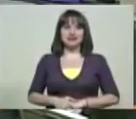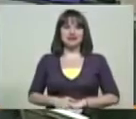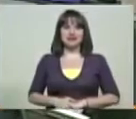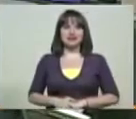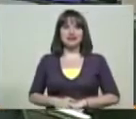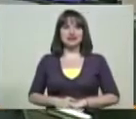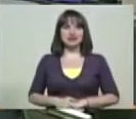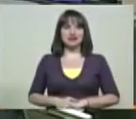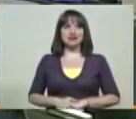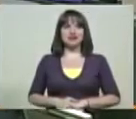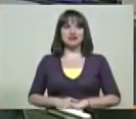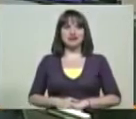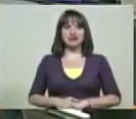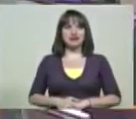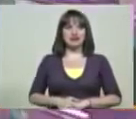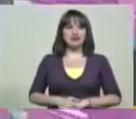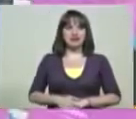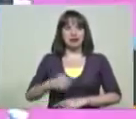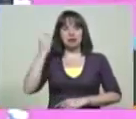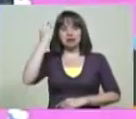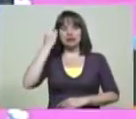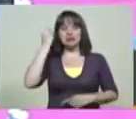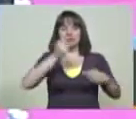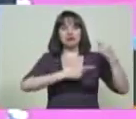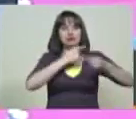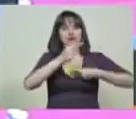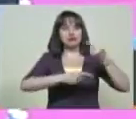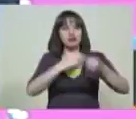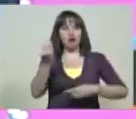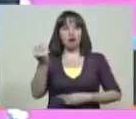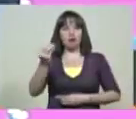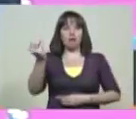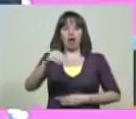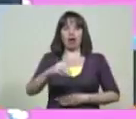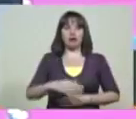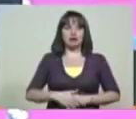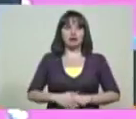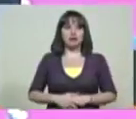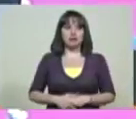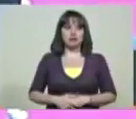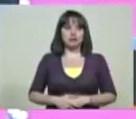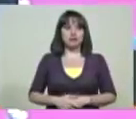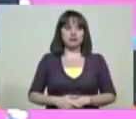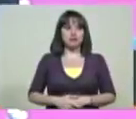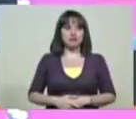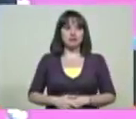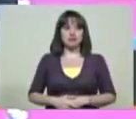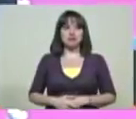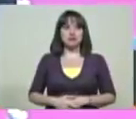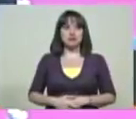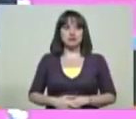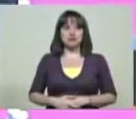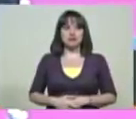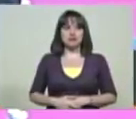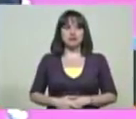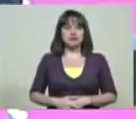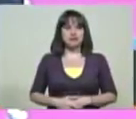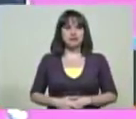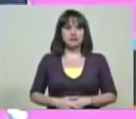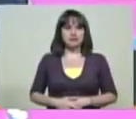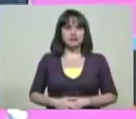como pensado para un siglo o más que somos nosotros o la era bicentenaria